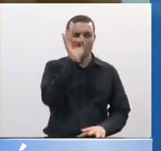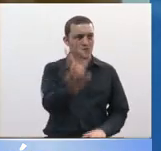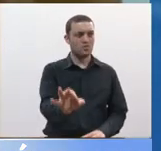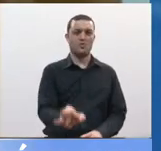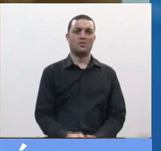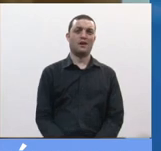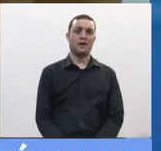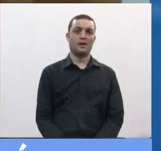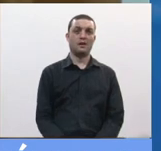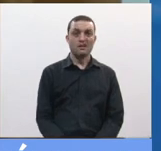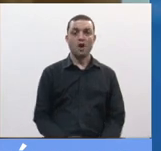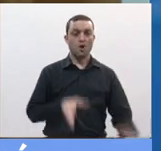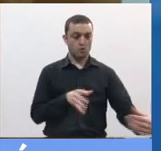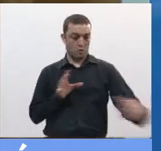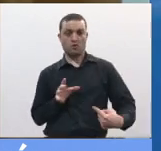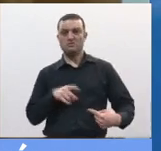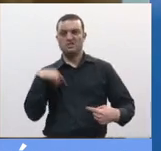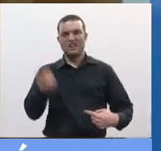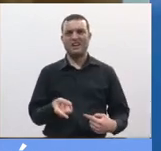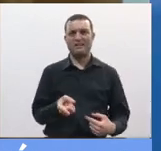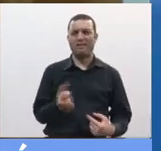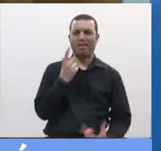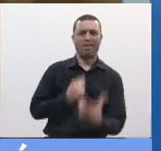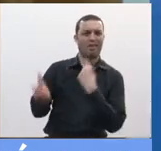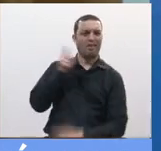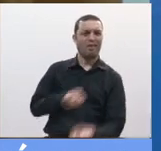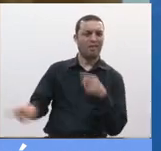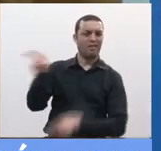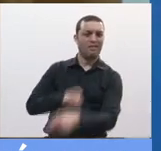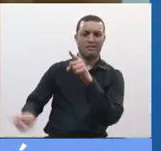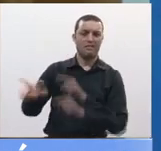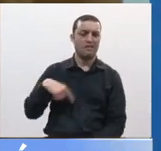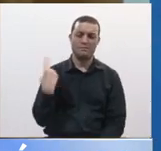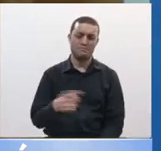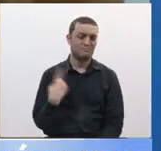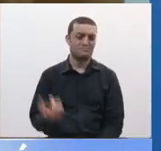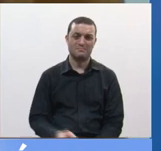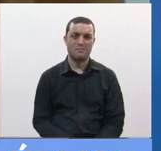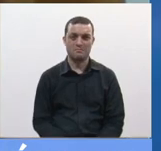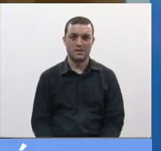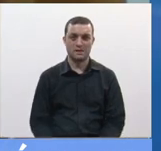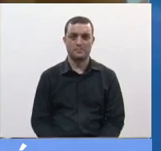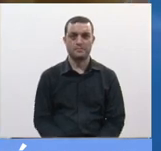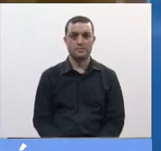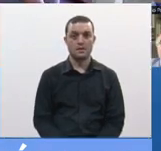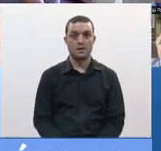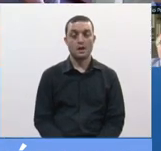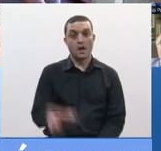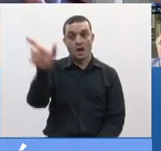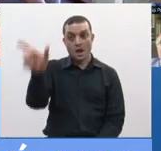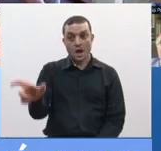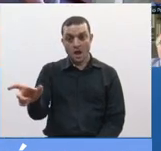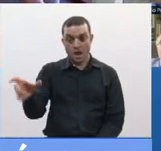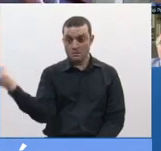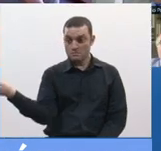¿Qué hace la oposición? Lo desprestigia, las cosas que le dijeron. Y el hombre viene a una